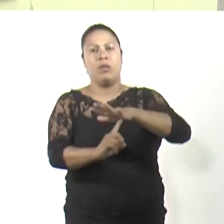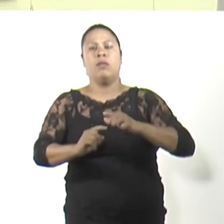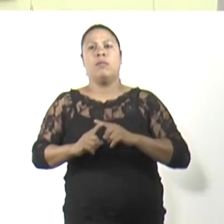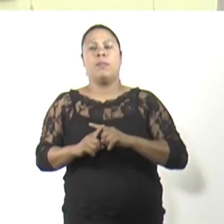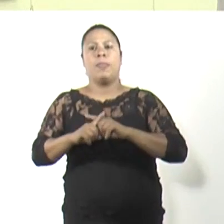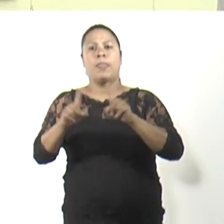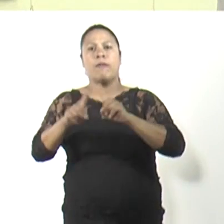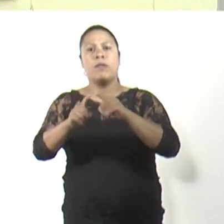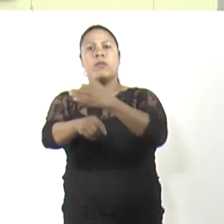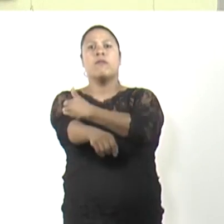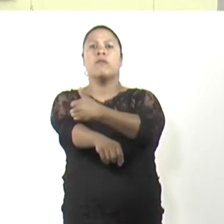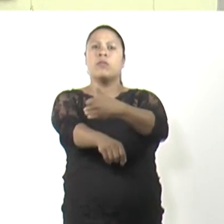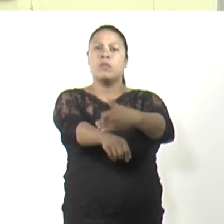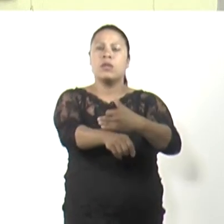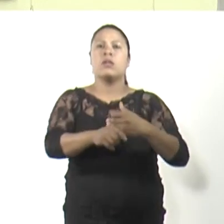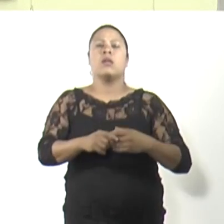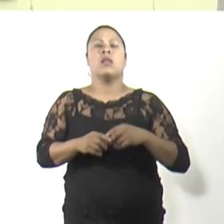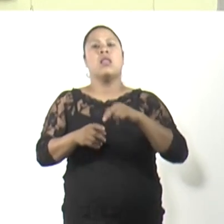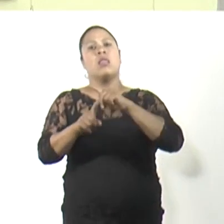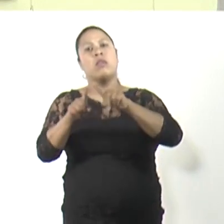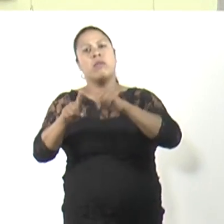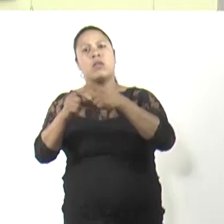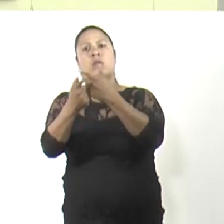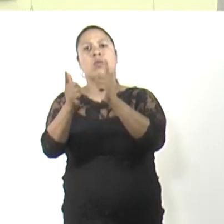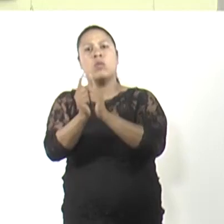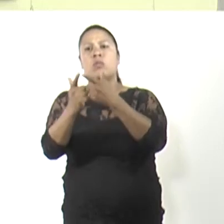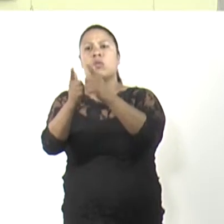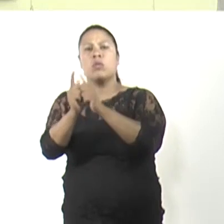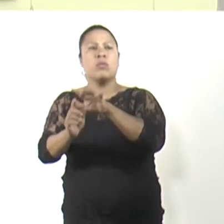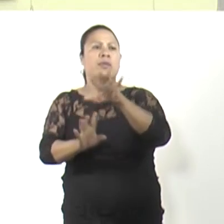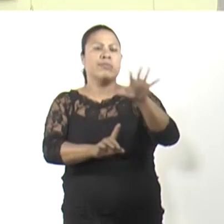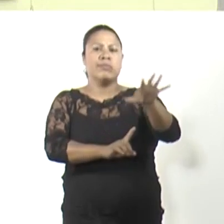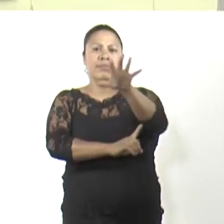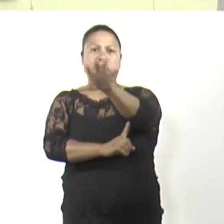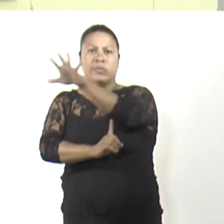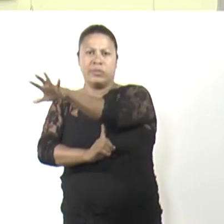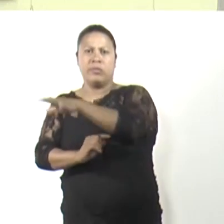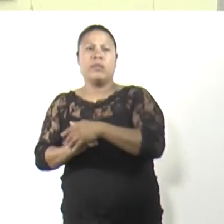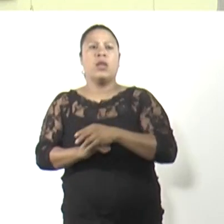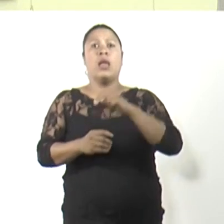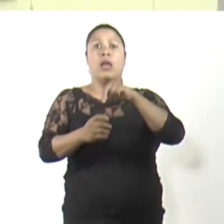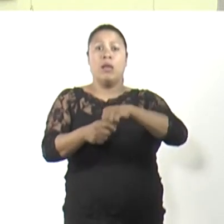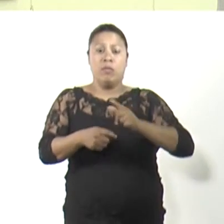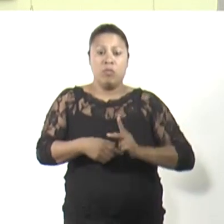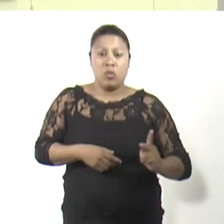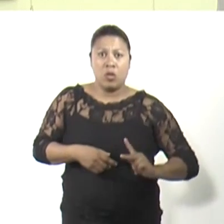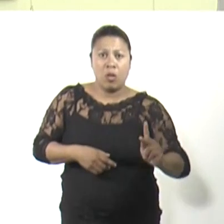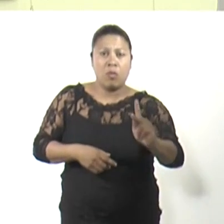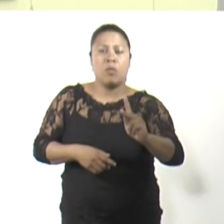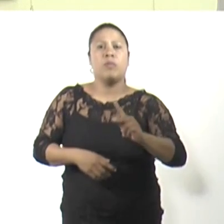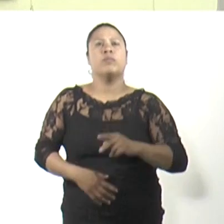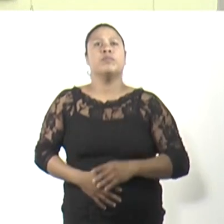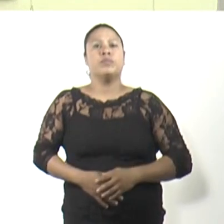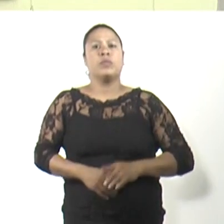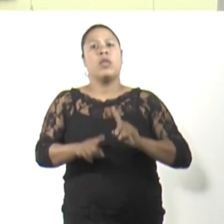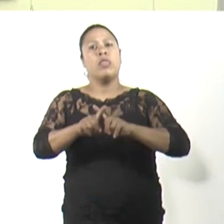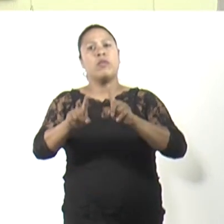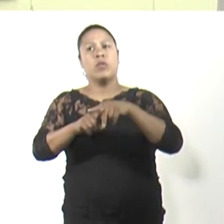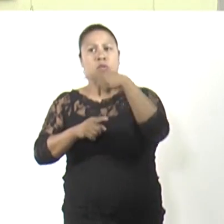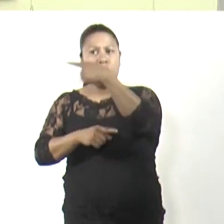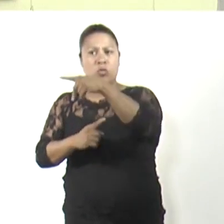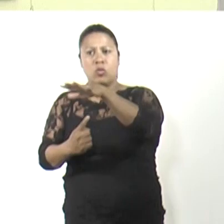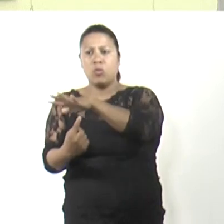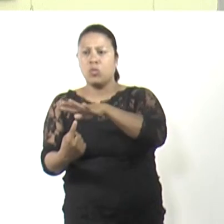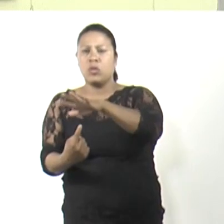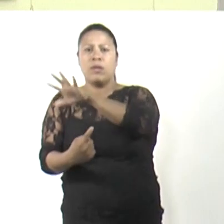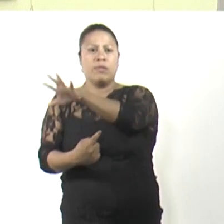en la familia, en los diferentes grupos, allá en las zonas rurales, desde luego en tu localidad,